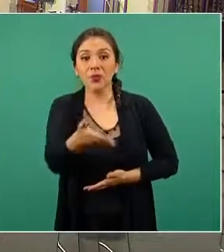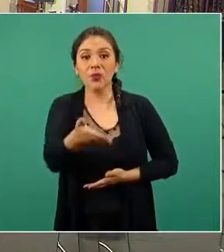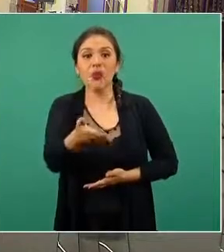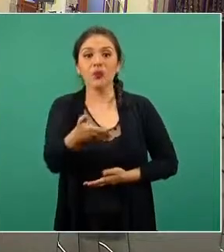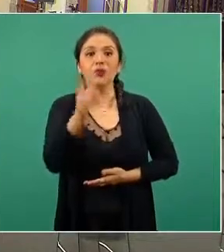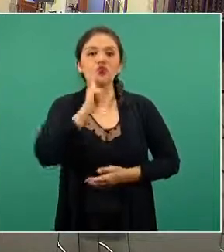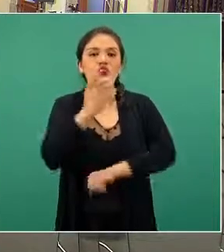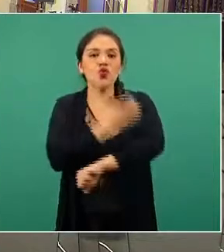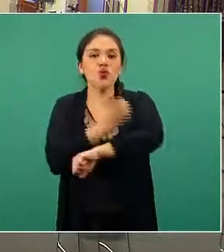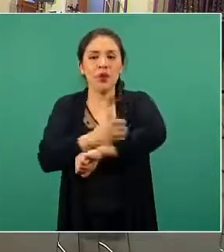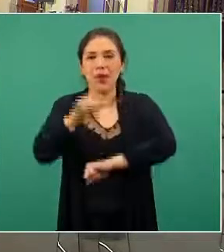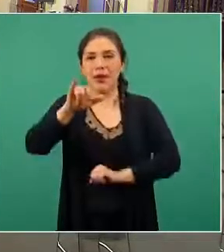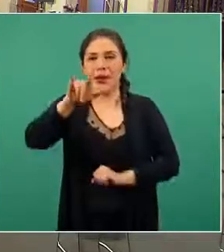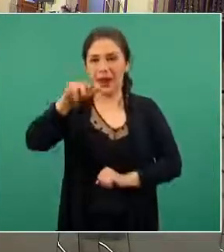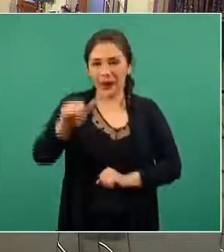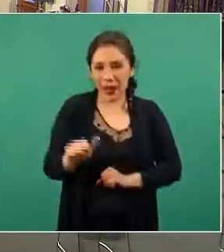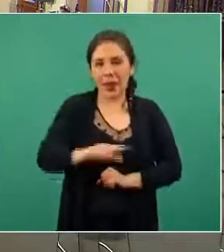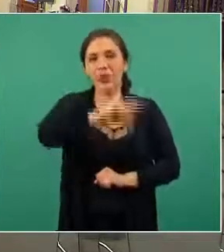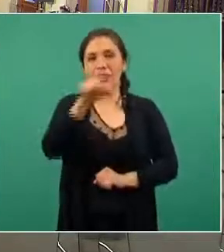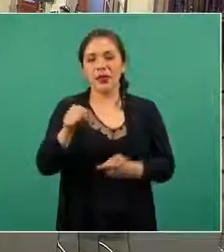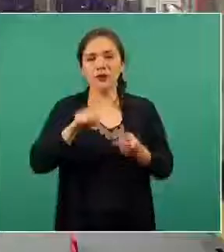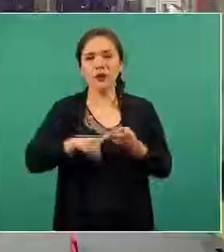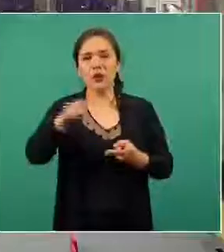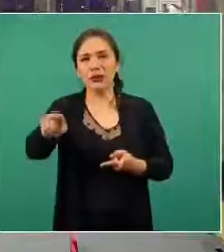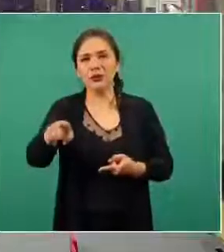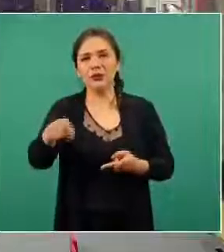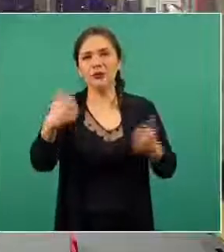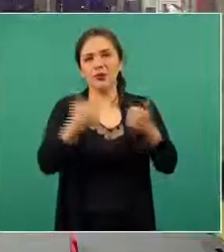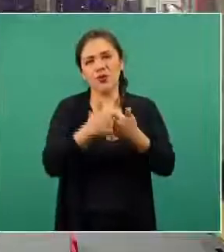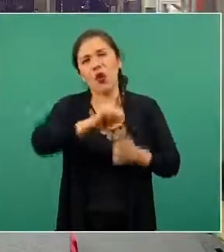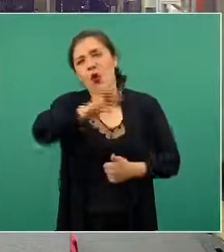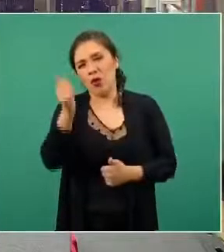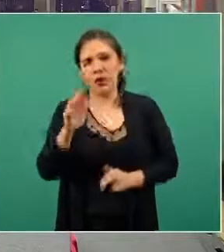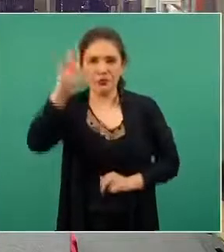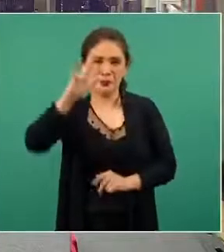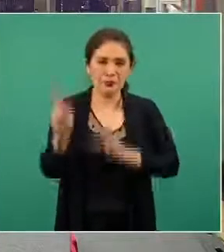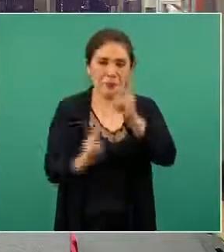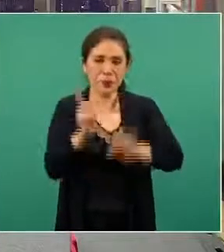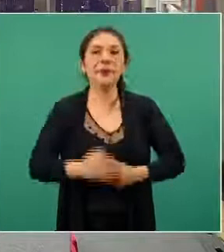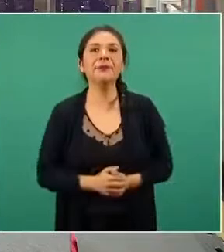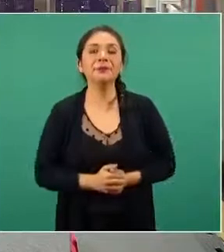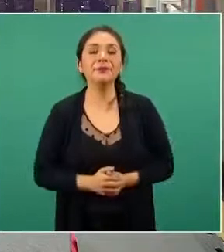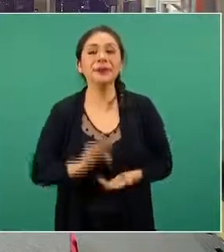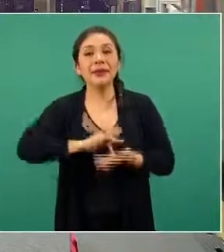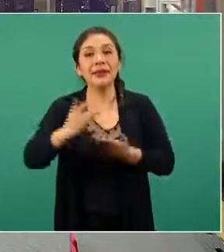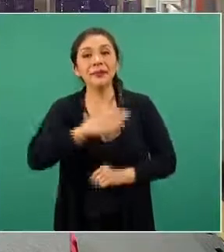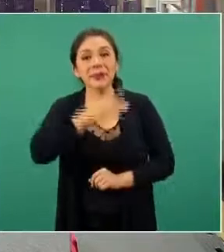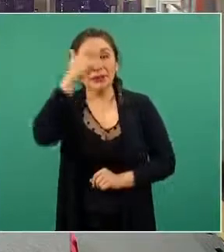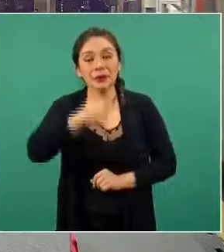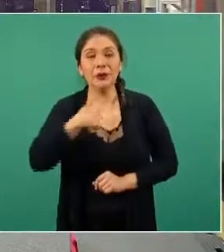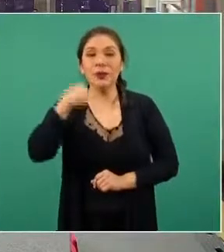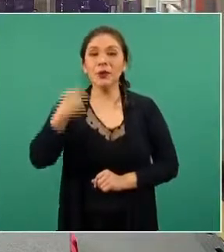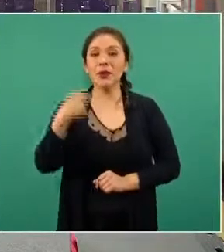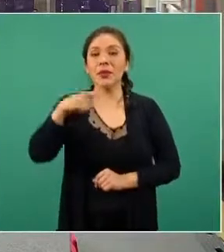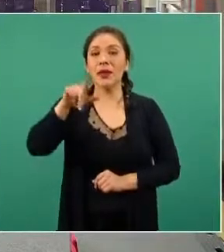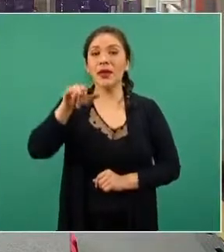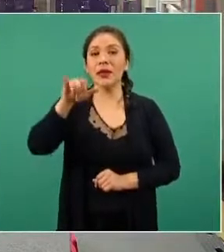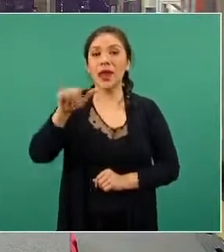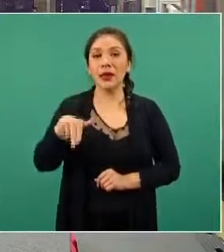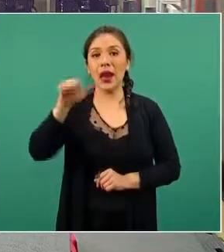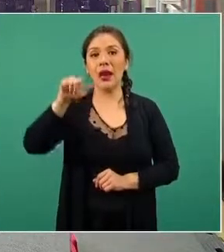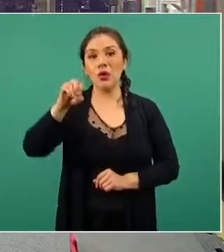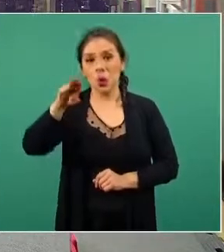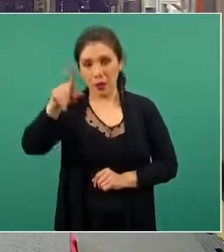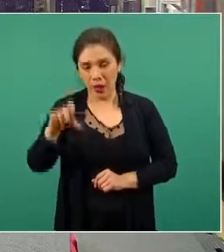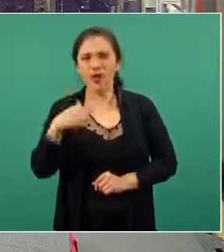a nuestra compañera Liliana y después de este lado pasaremos a alguna otra. Gracias. Buenas noches. Liliana Noble de Pulso Saludable.